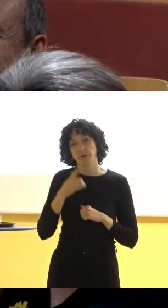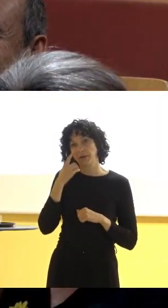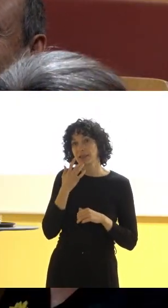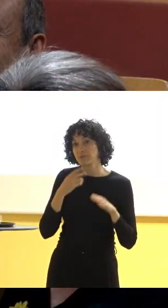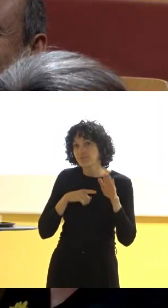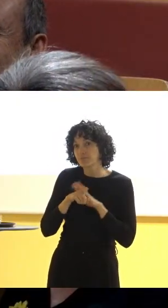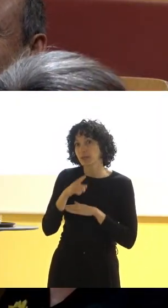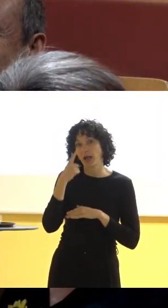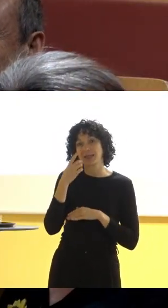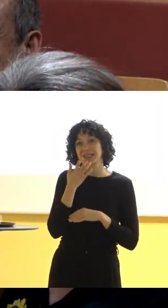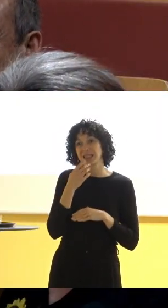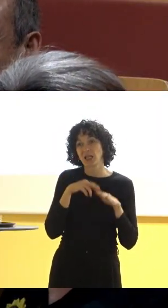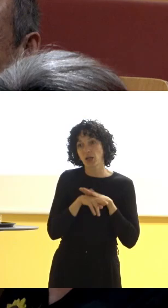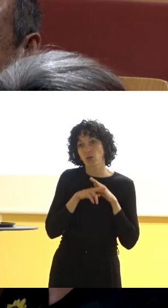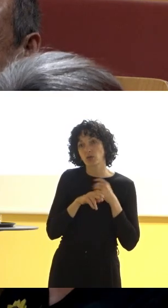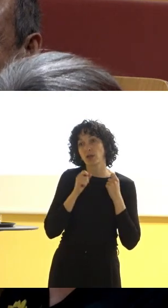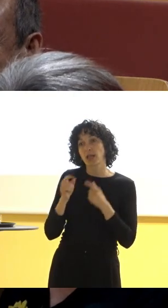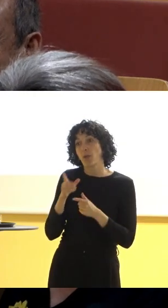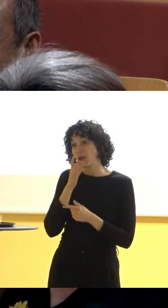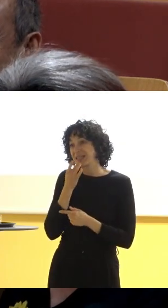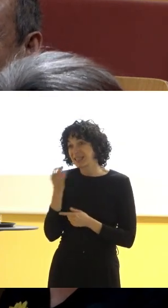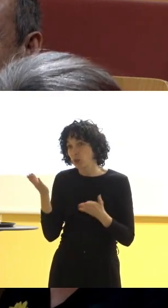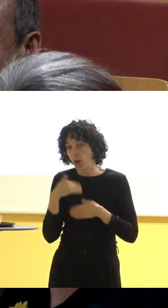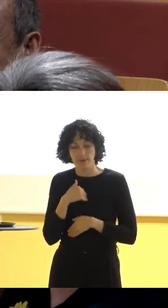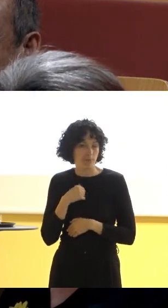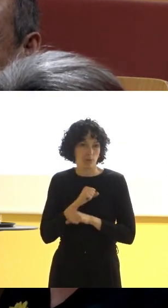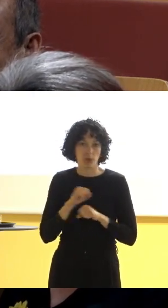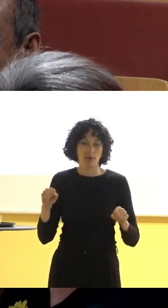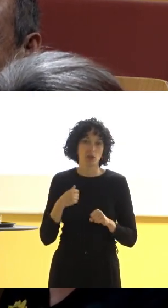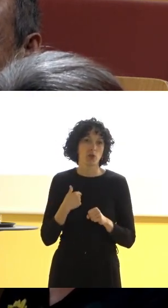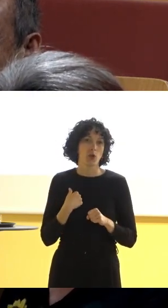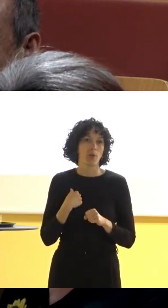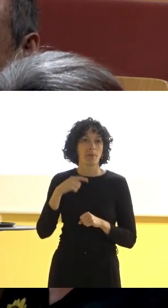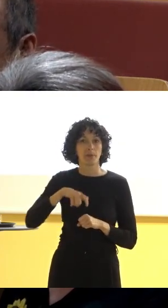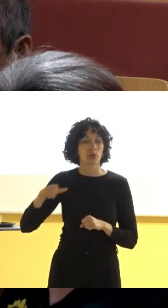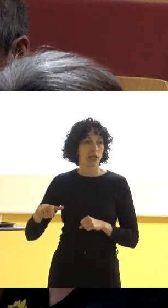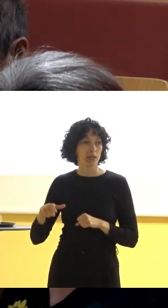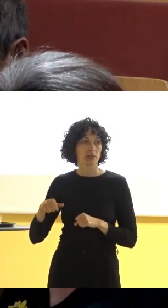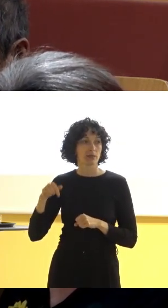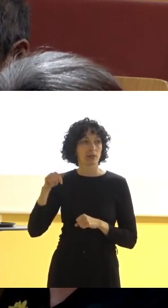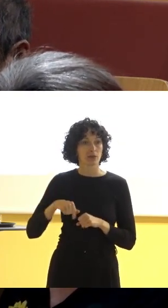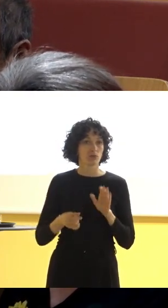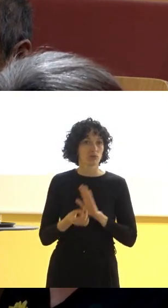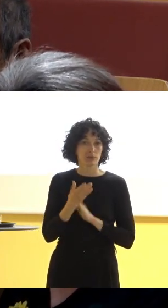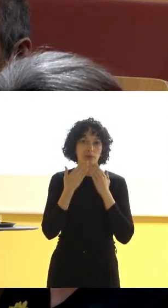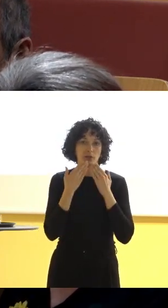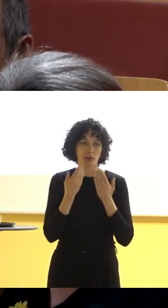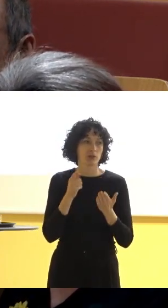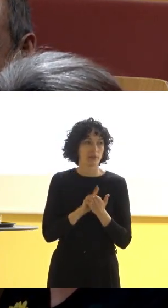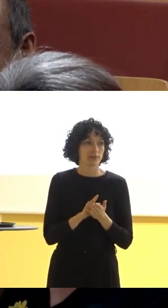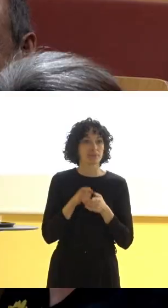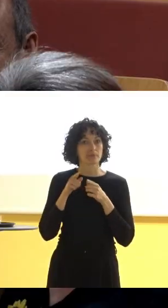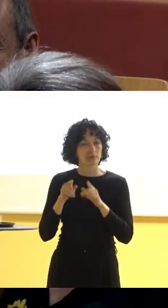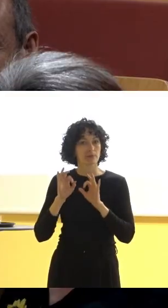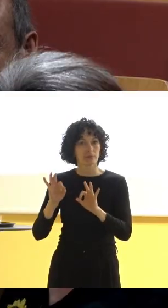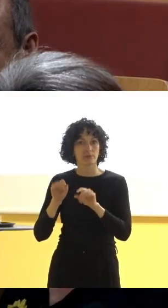destinan recursos, porque sin recursos no se puede hacer. Y vuelvo a daros las gracias a los que habéis hecho posible que esto esté, a ti en concreto